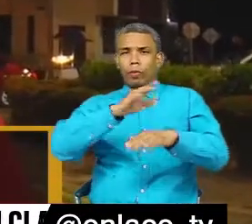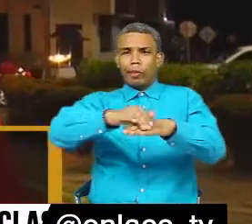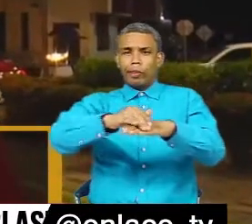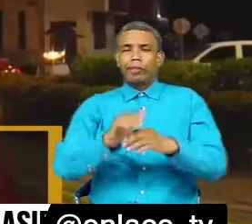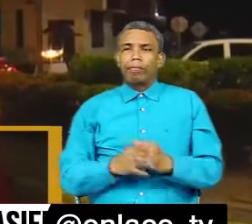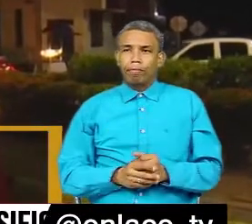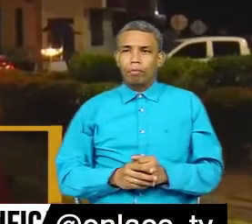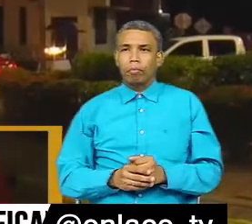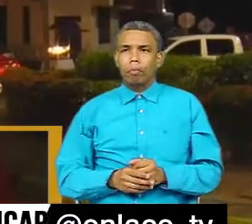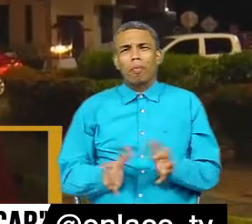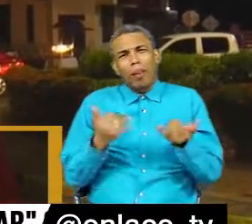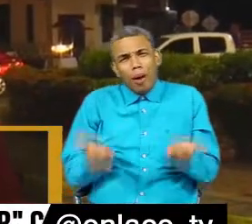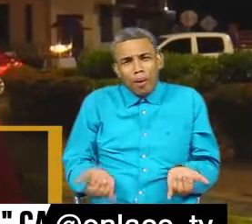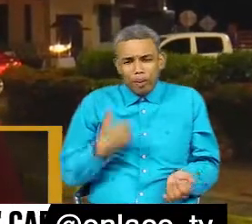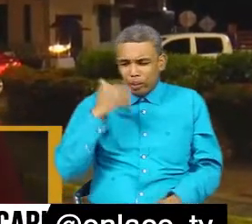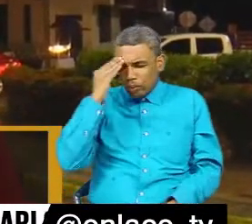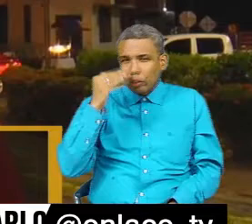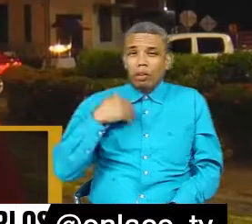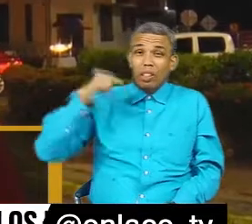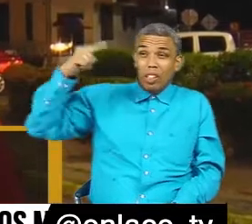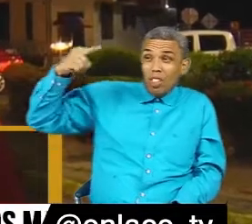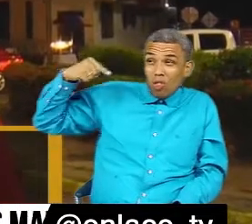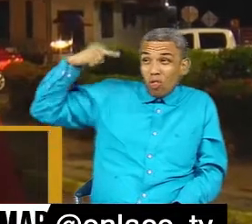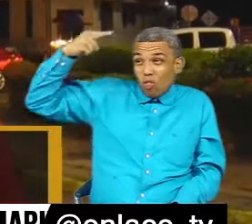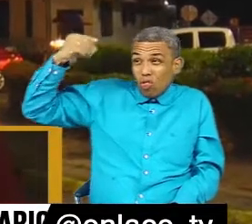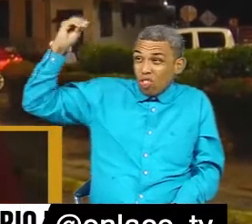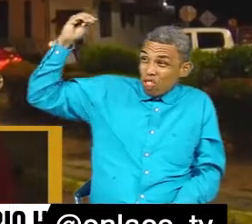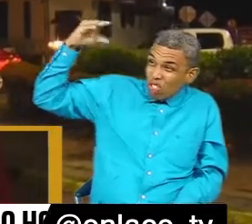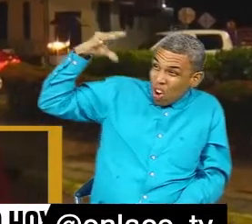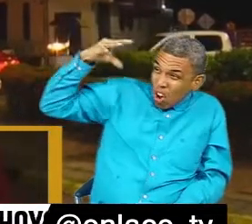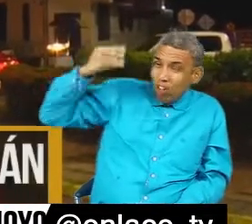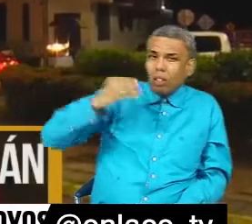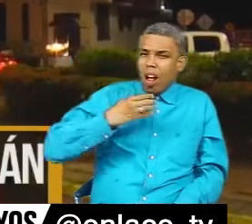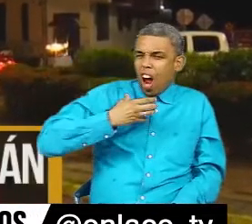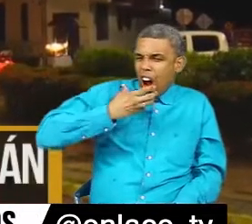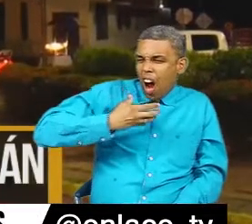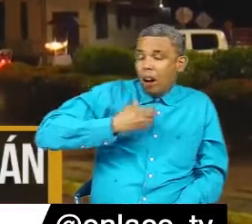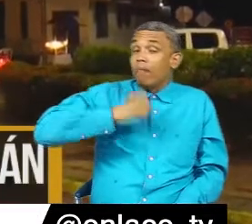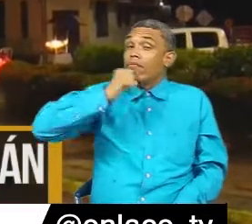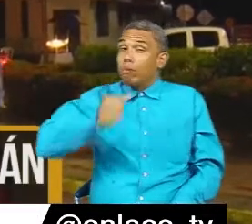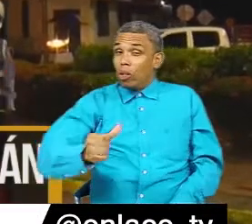en temperaturas de más de 35, 38 grados y ya se han presentado